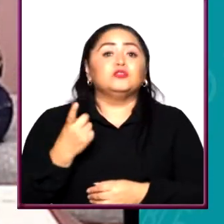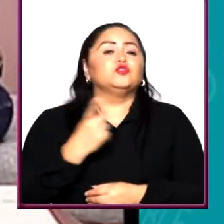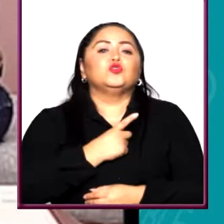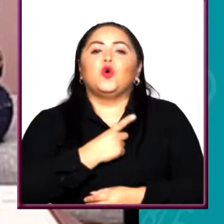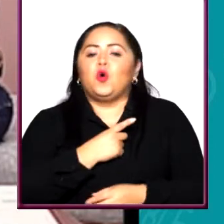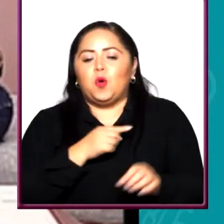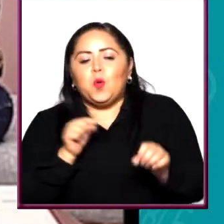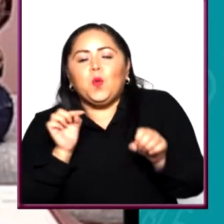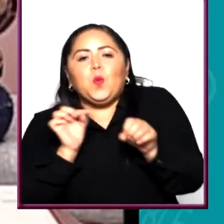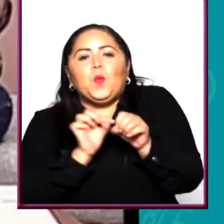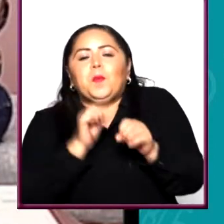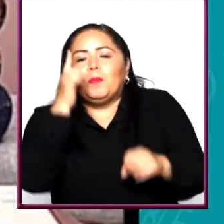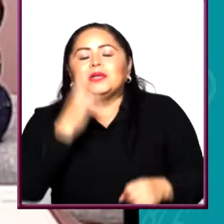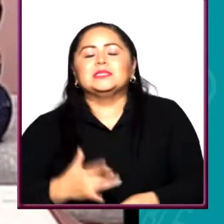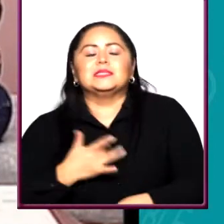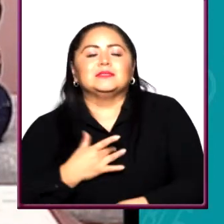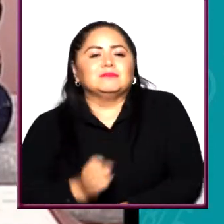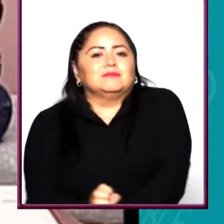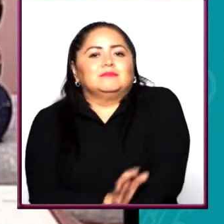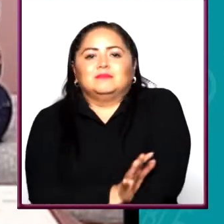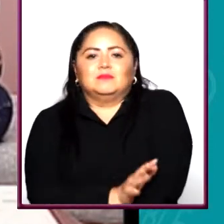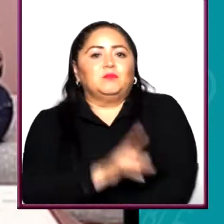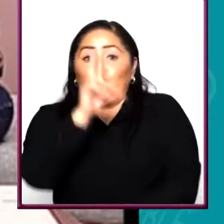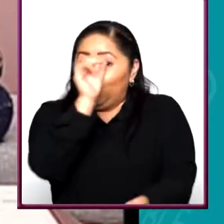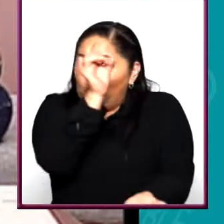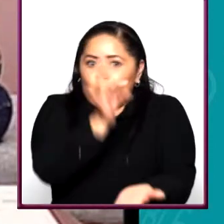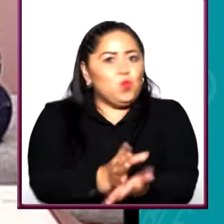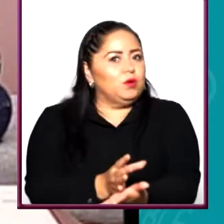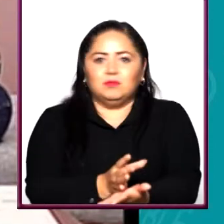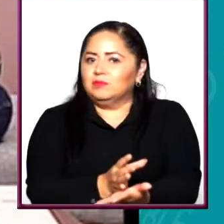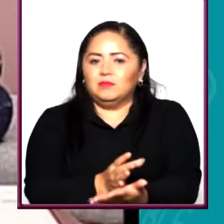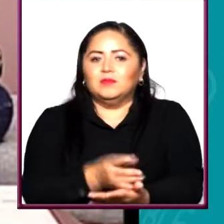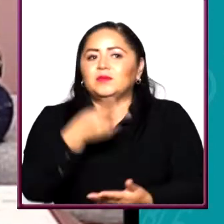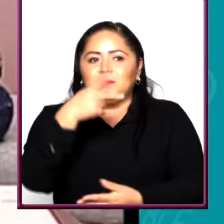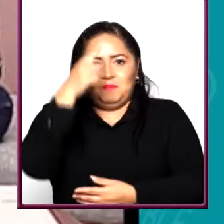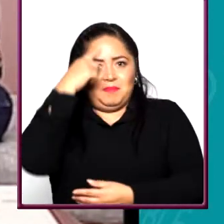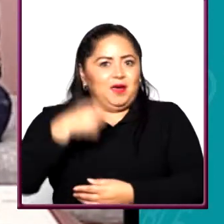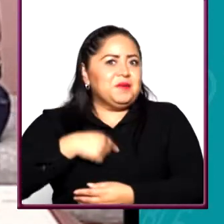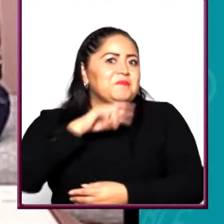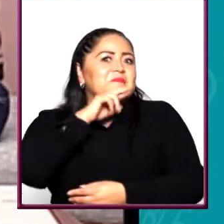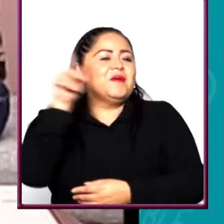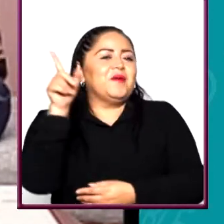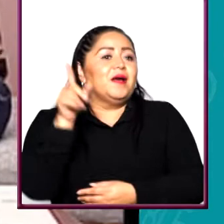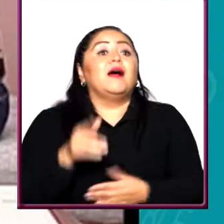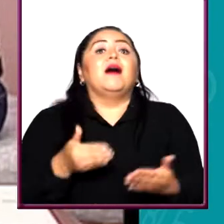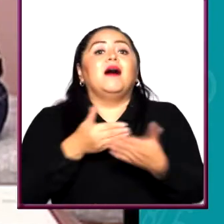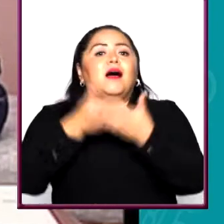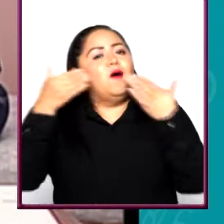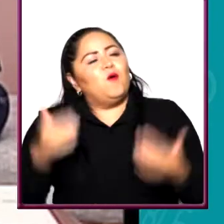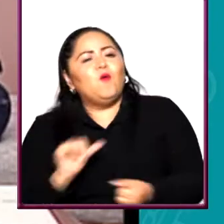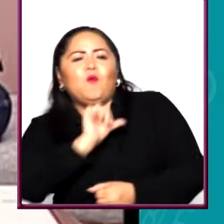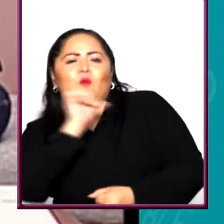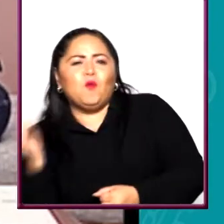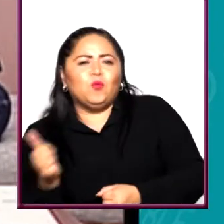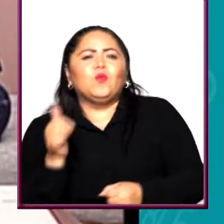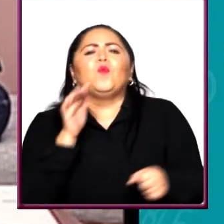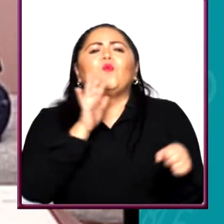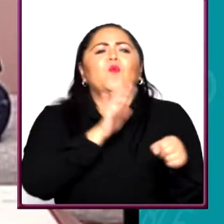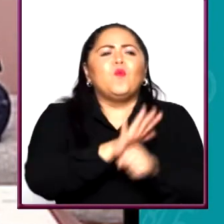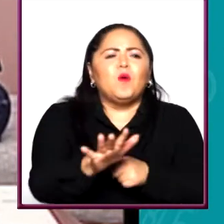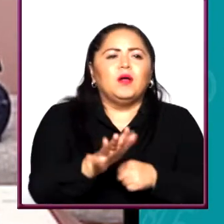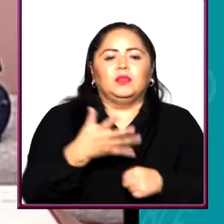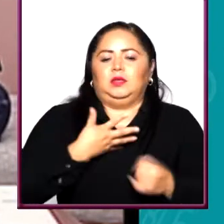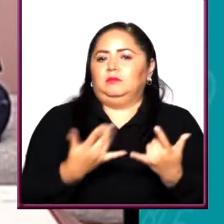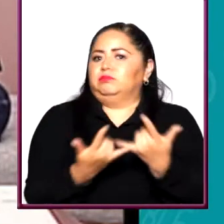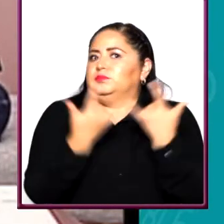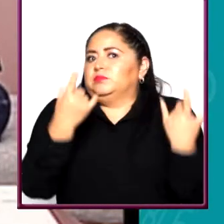es solo una zona más para sentir placer, pero no la única. Mejor para nosotras. Ahora, hablemos de otro órgano que